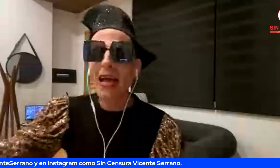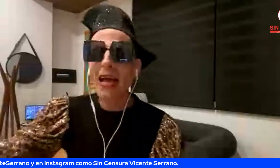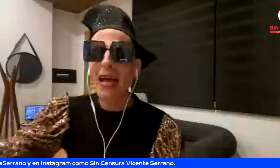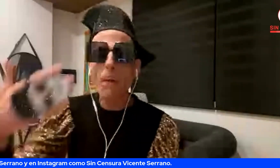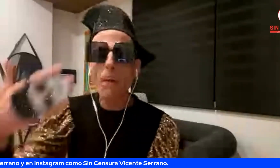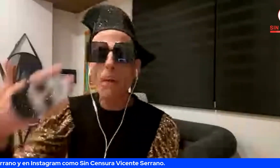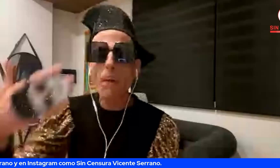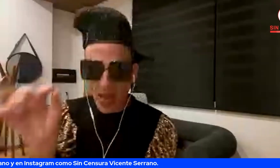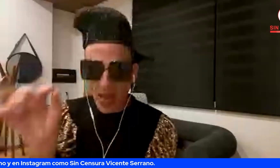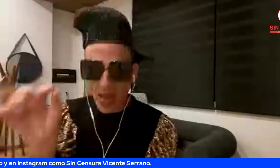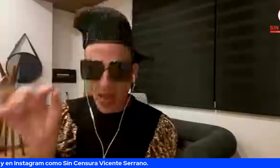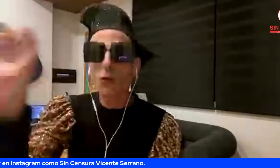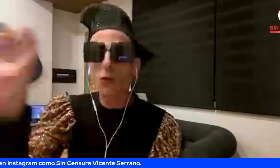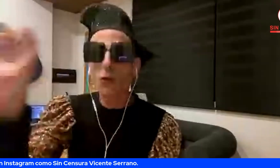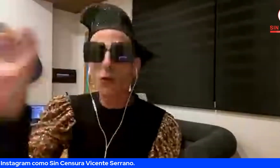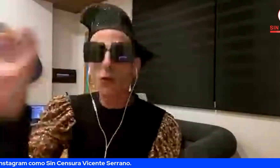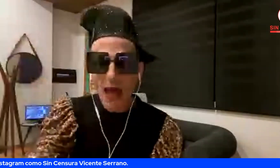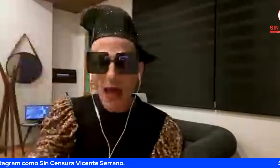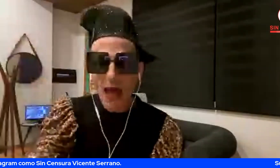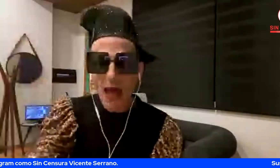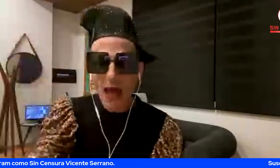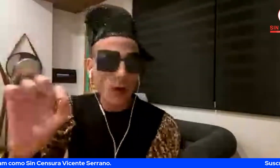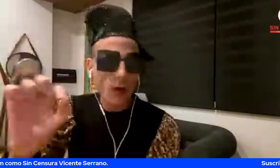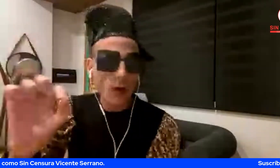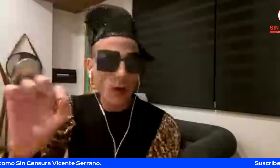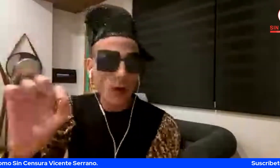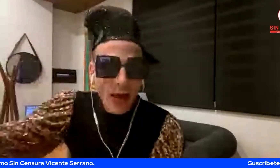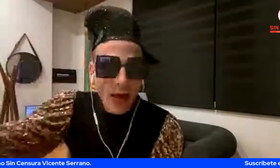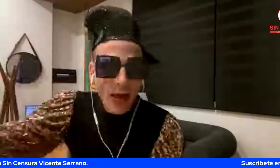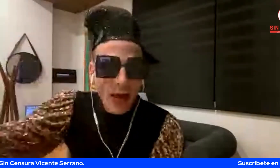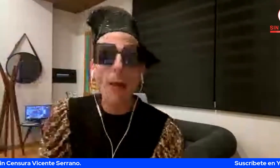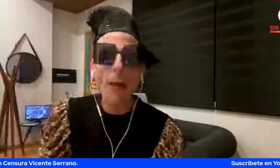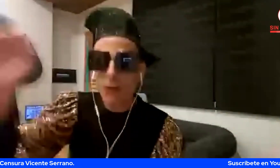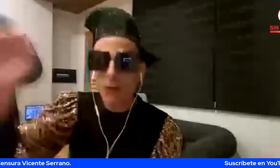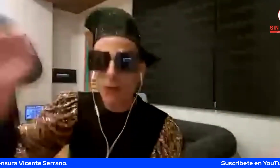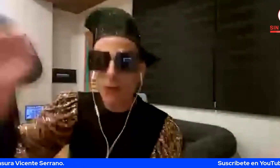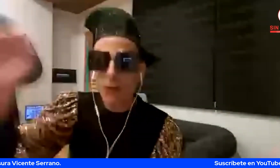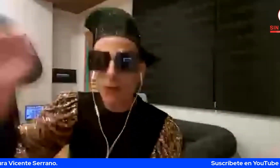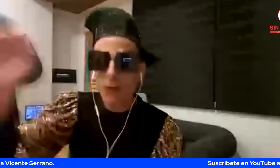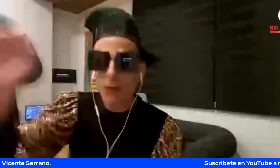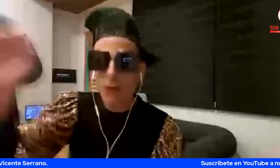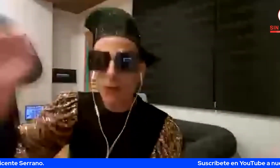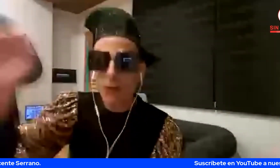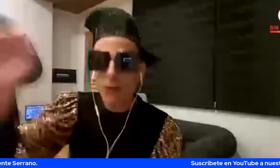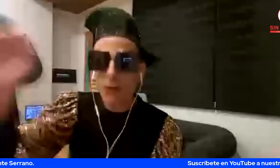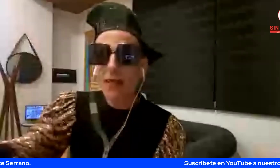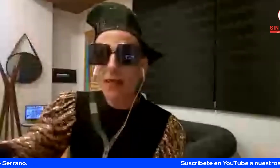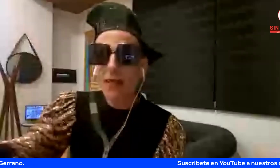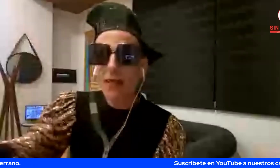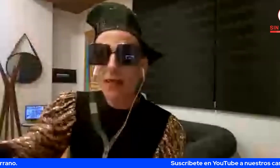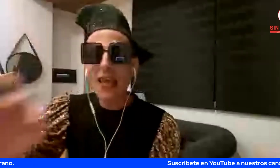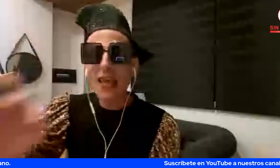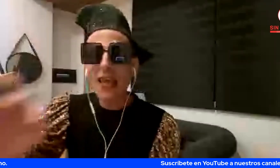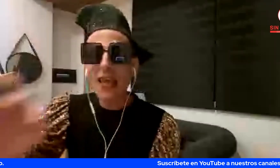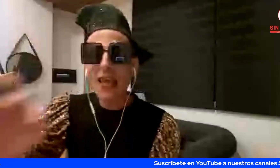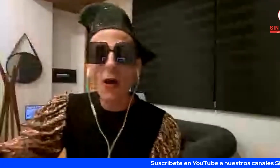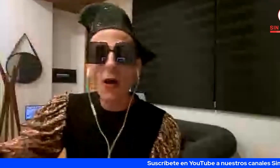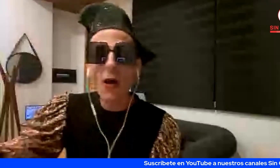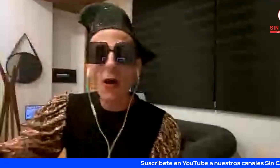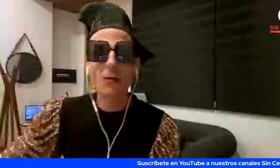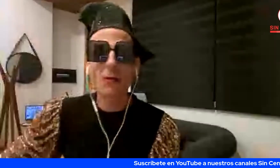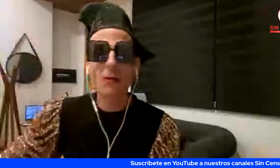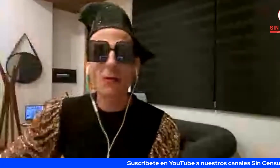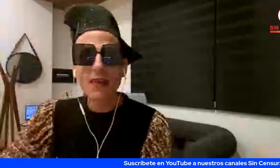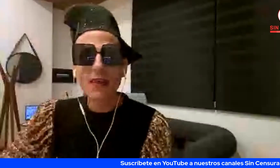más gasto per turista, hablando como si fuera per cápita, per turista, que antes. Está llegando un turismo